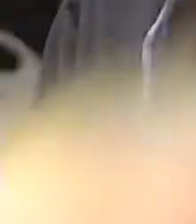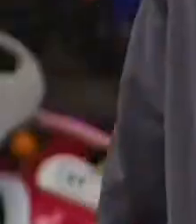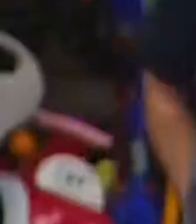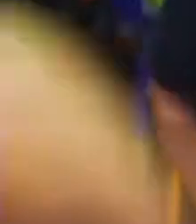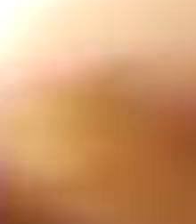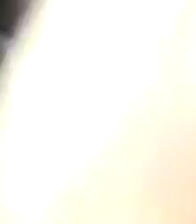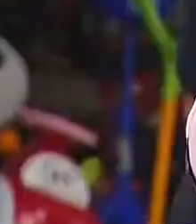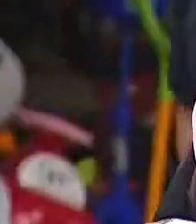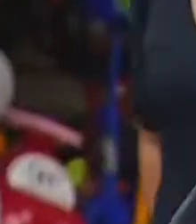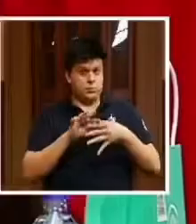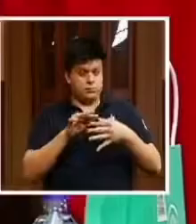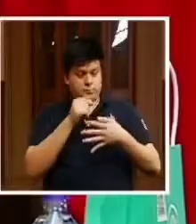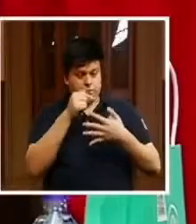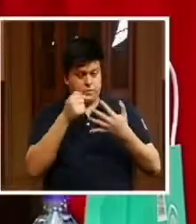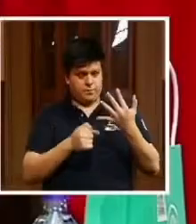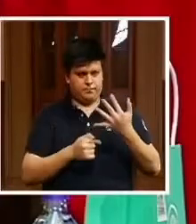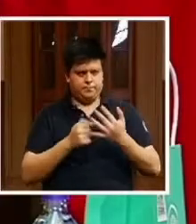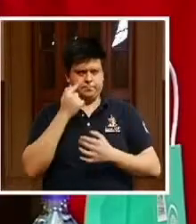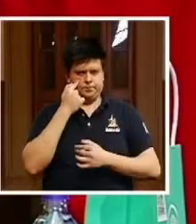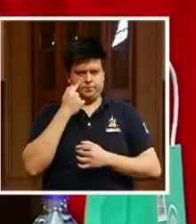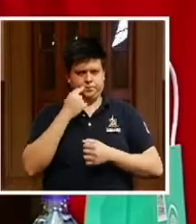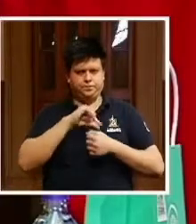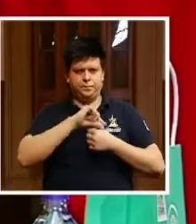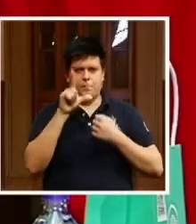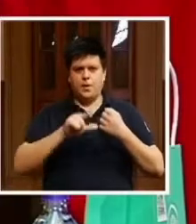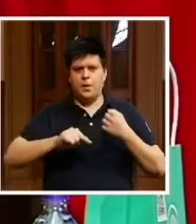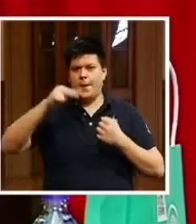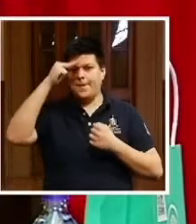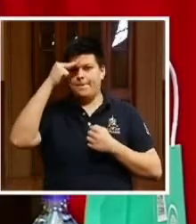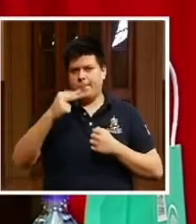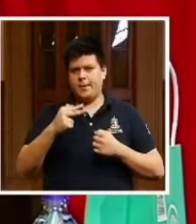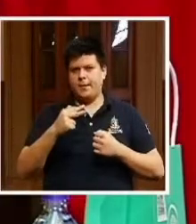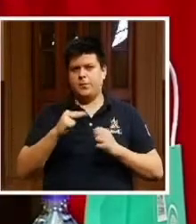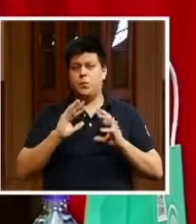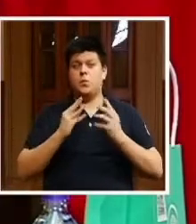complicarse es aún mayor. En nuestro país hay